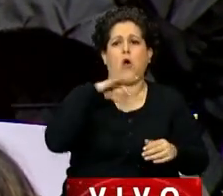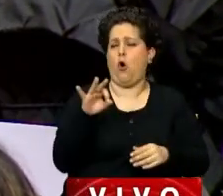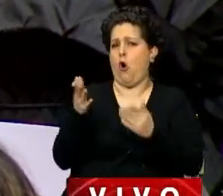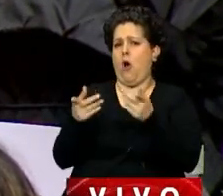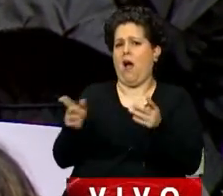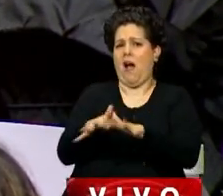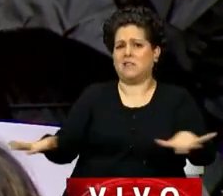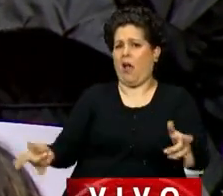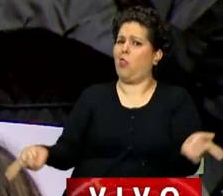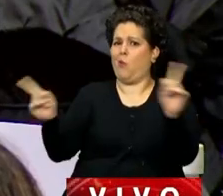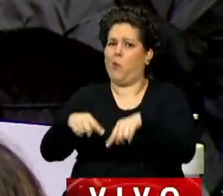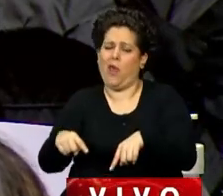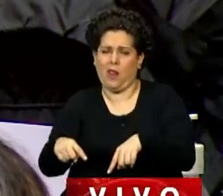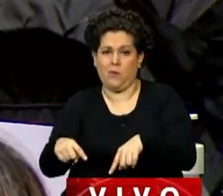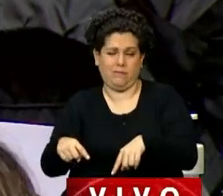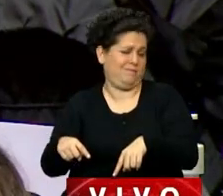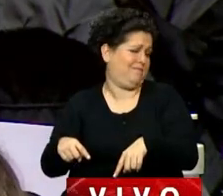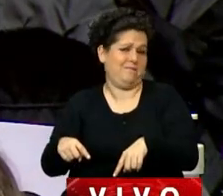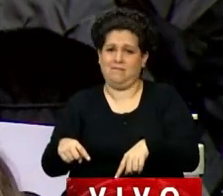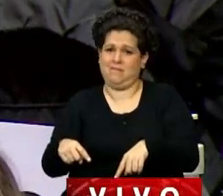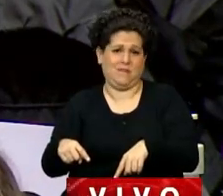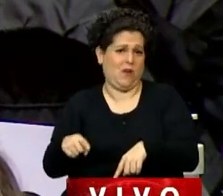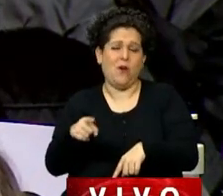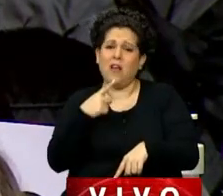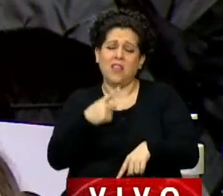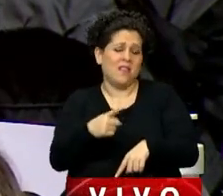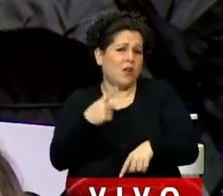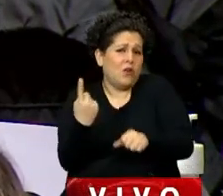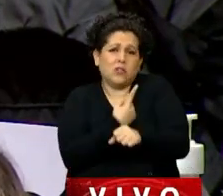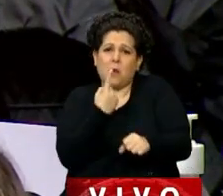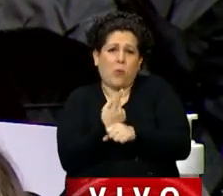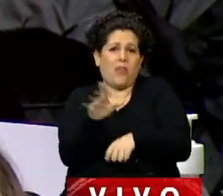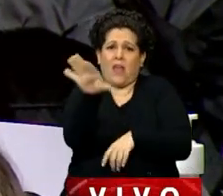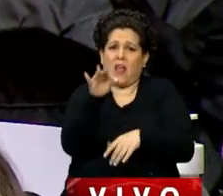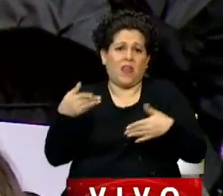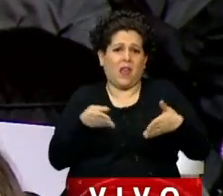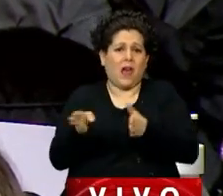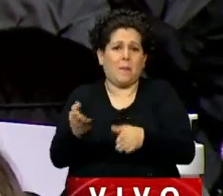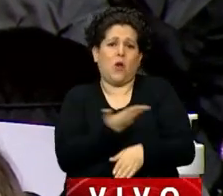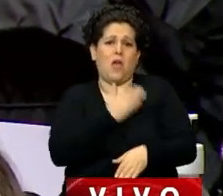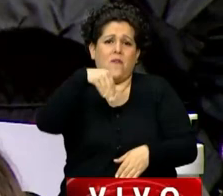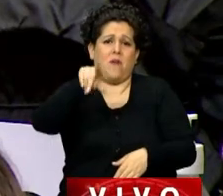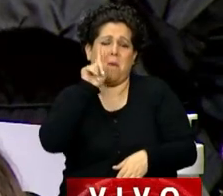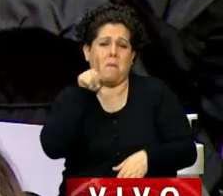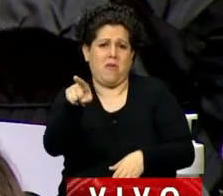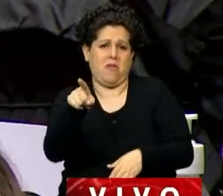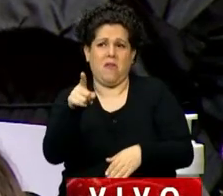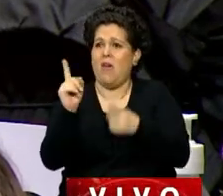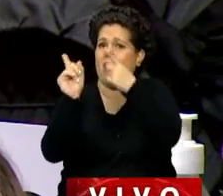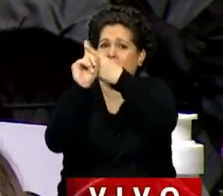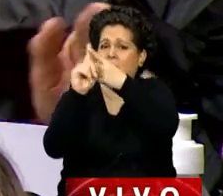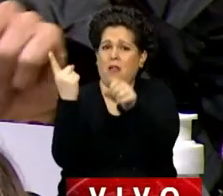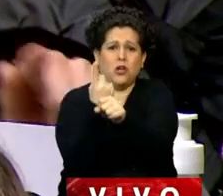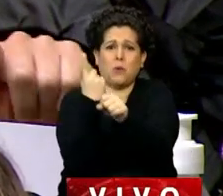es incompatible elegir el camino del FMI con la posibilidad de llenar la heladera de los trabajadores y el